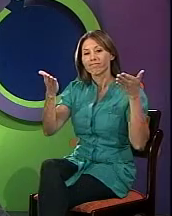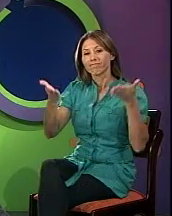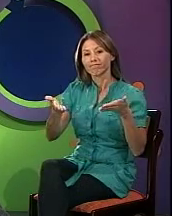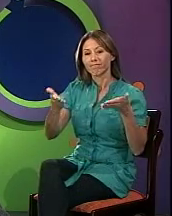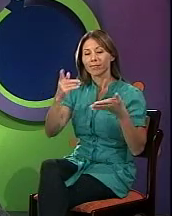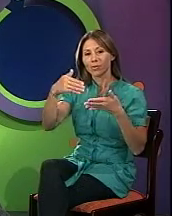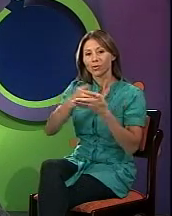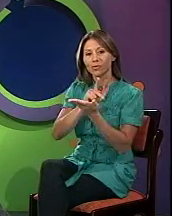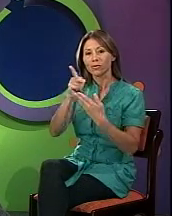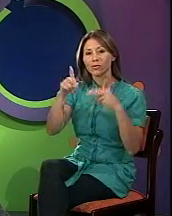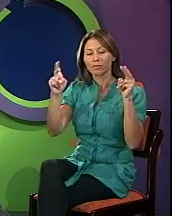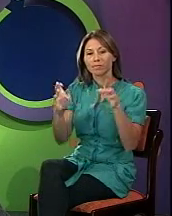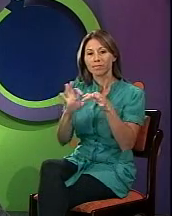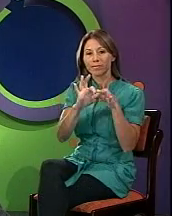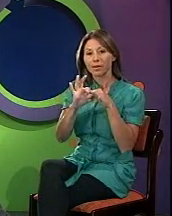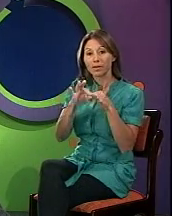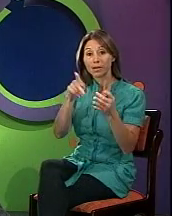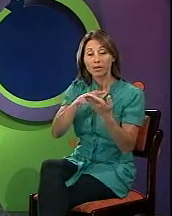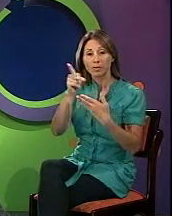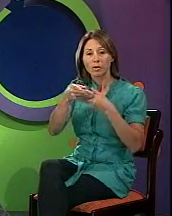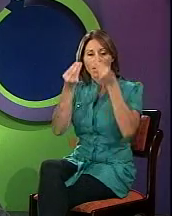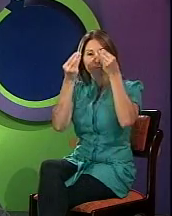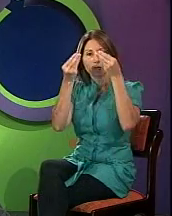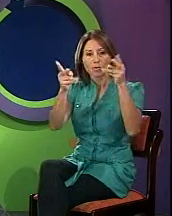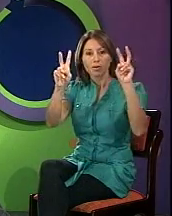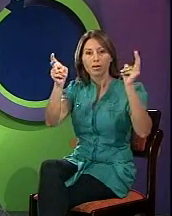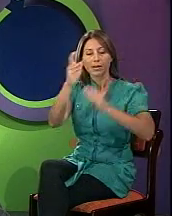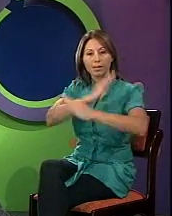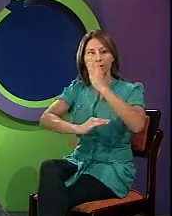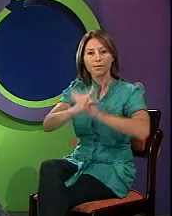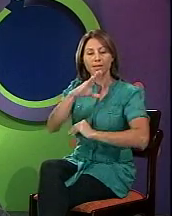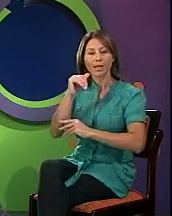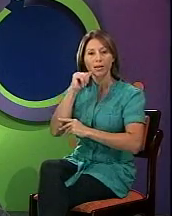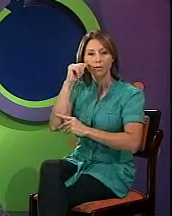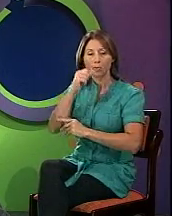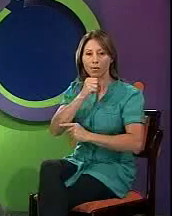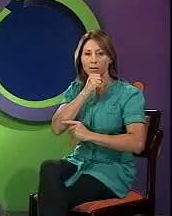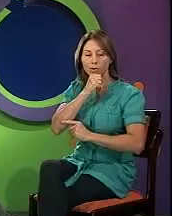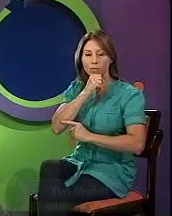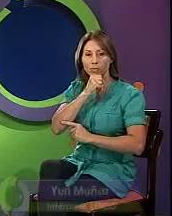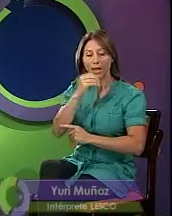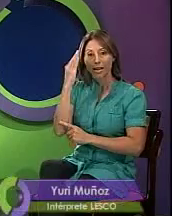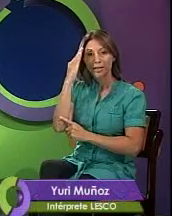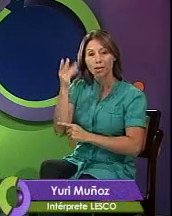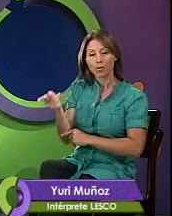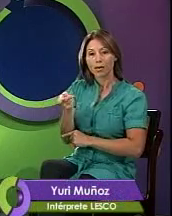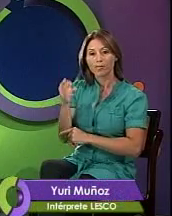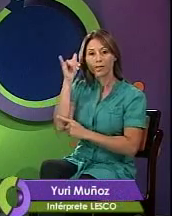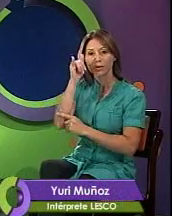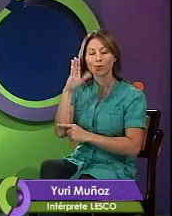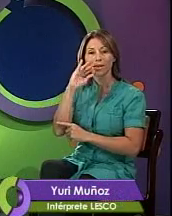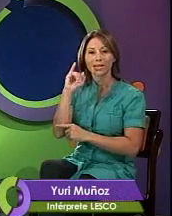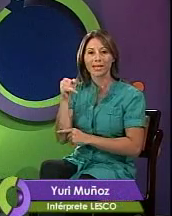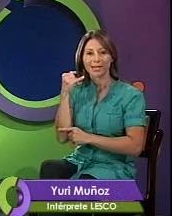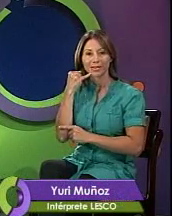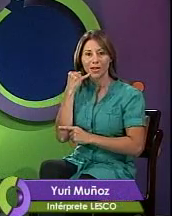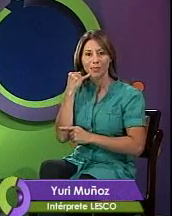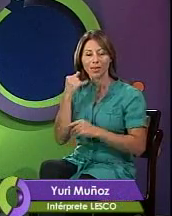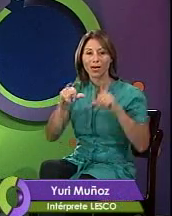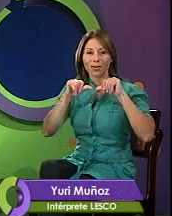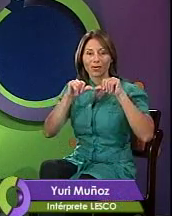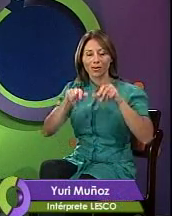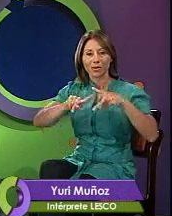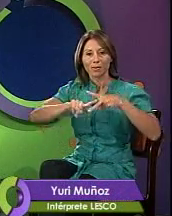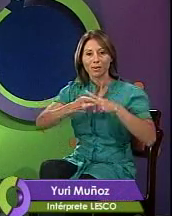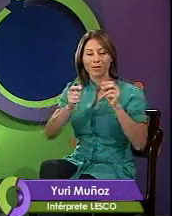Bienvenidos a una nueva edición de Nexos, un programa donde se informa sobre discapacidad y adulto mayor. Les saludan Yuri Muñoz y Jacqueline Solano.